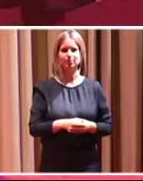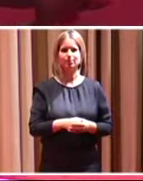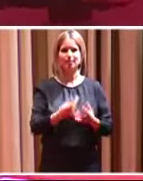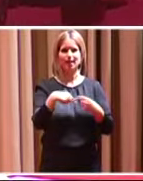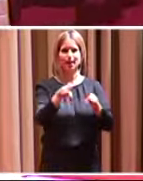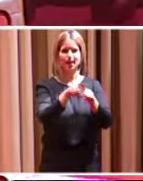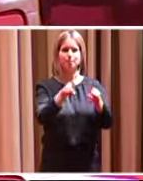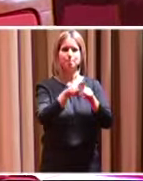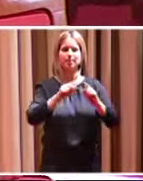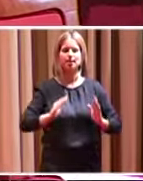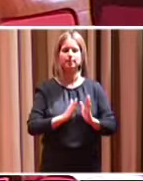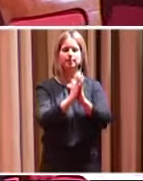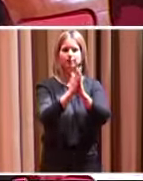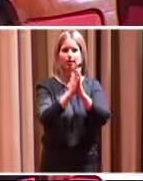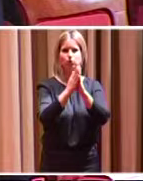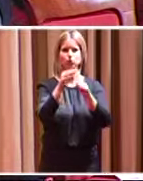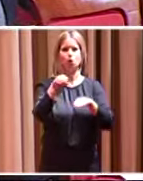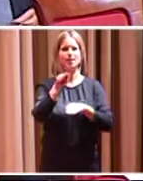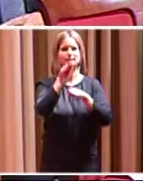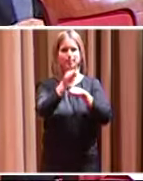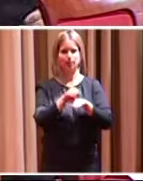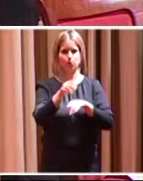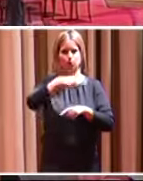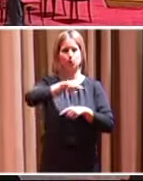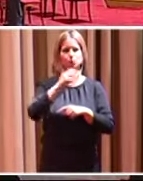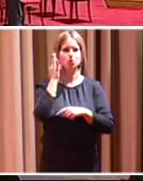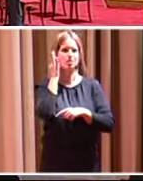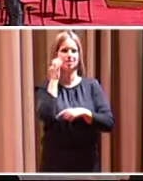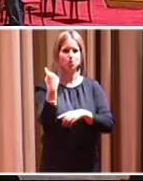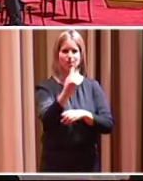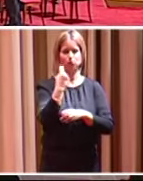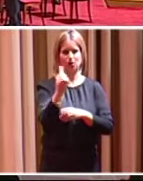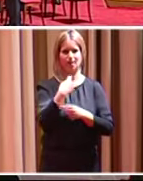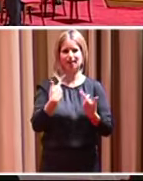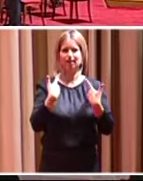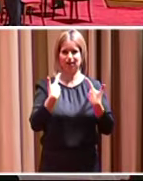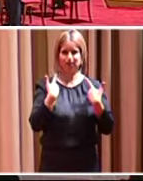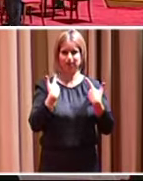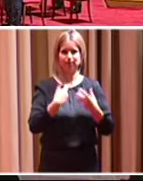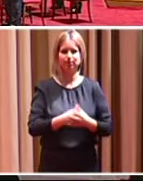Hermandad del Santo Sepulcro y Nuestra Señora de la Soledad en el Calvario.